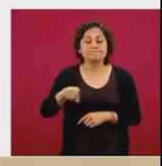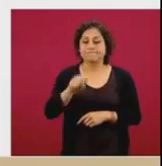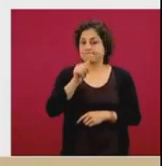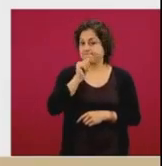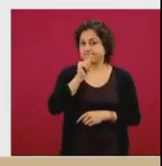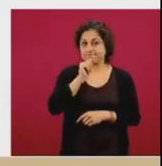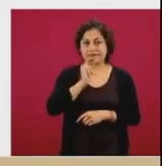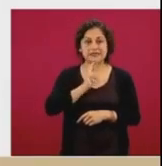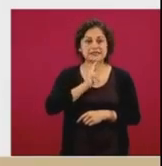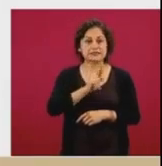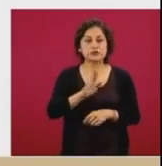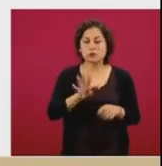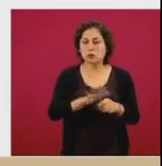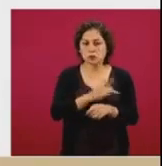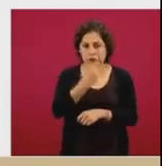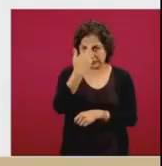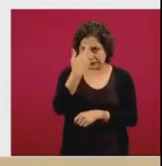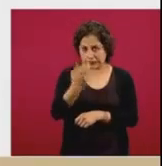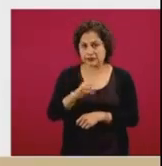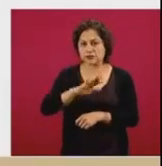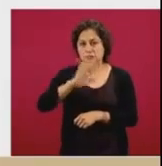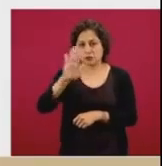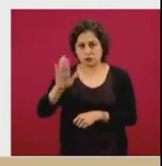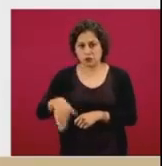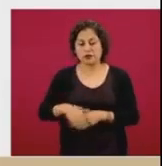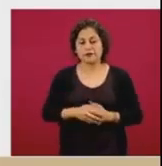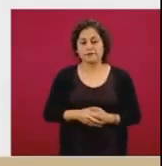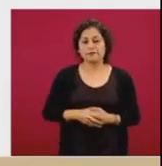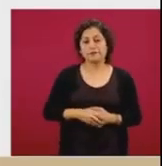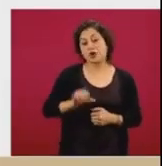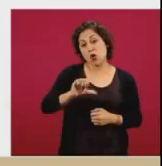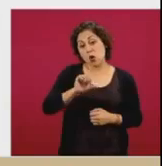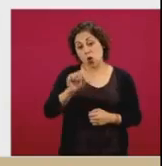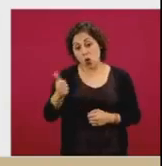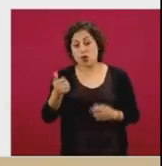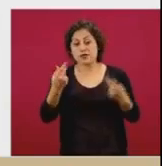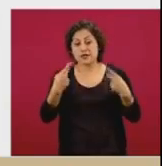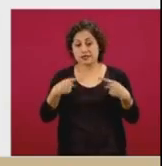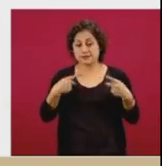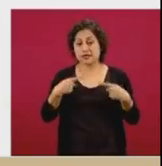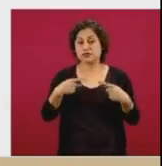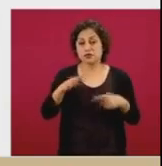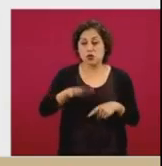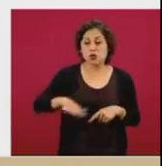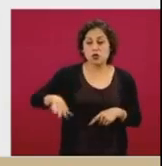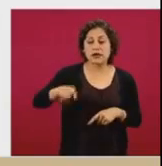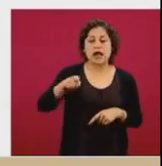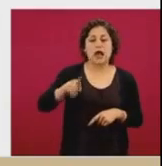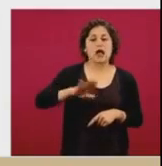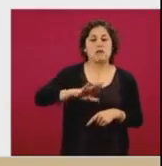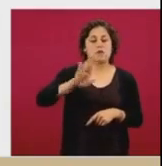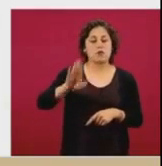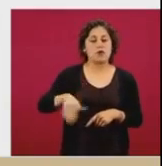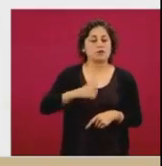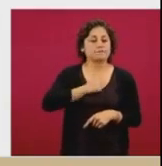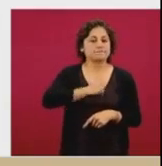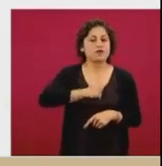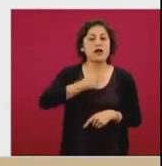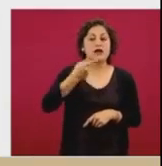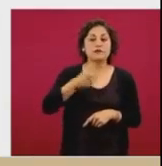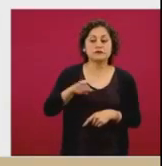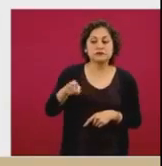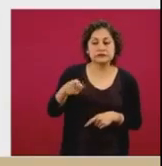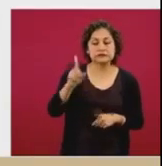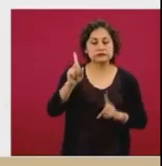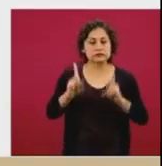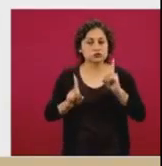El resto de las personas que desafortunadamente han perdido la vida, pero que se sospecha de haber perdido la